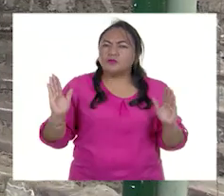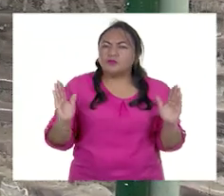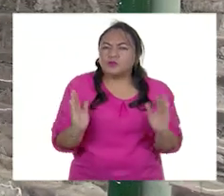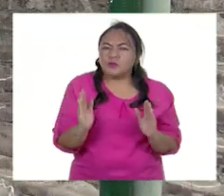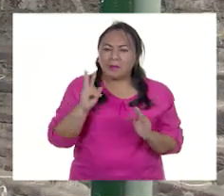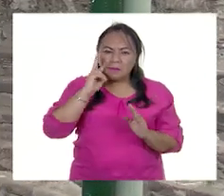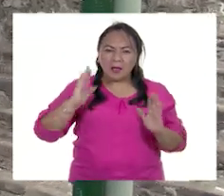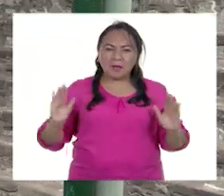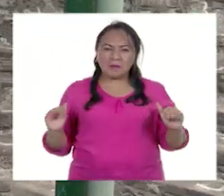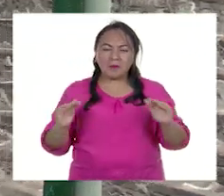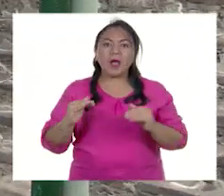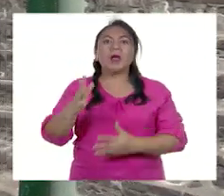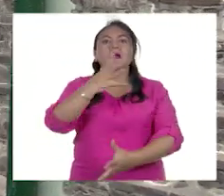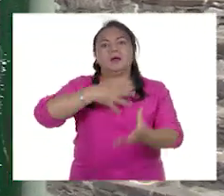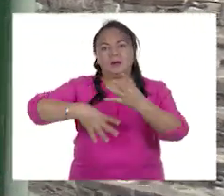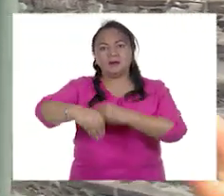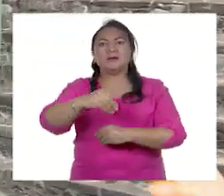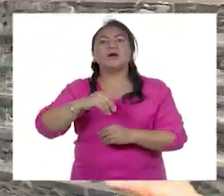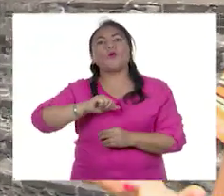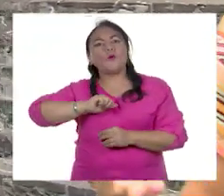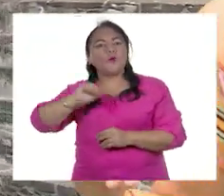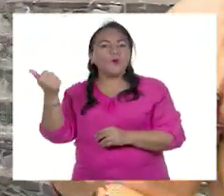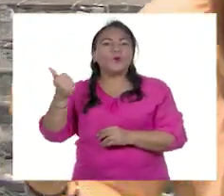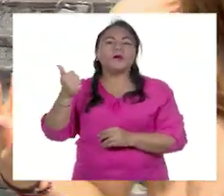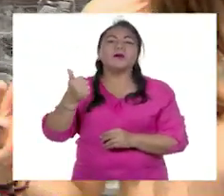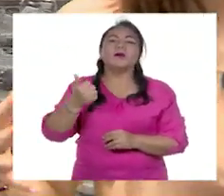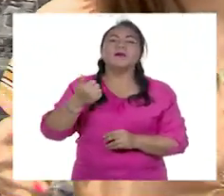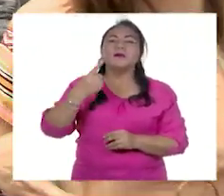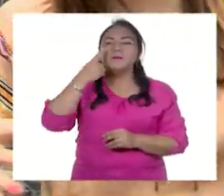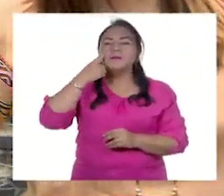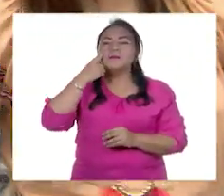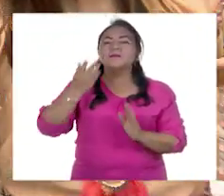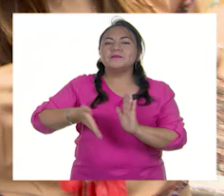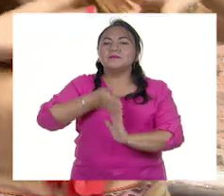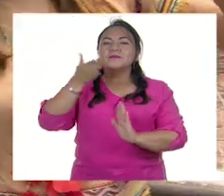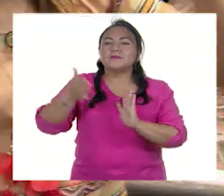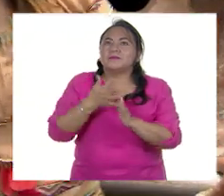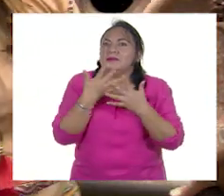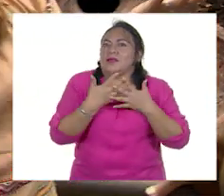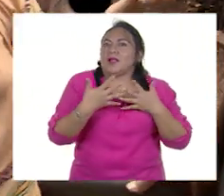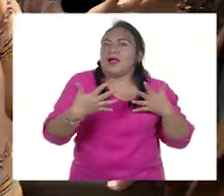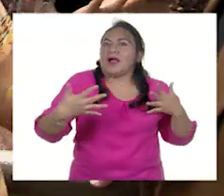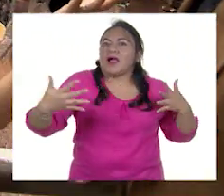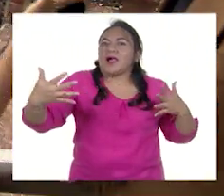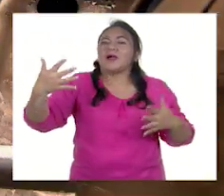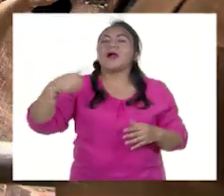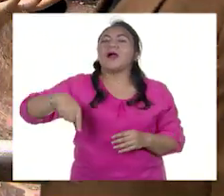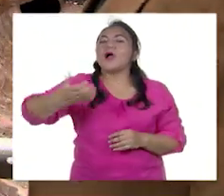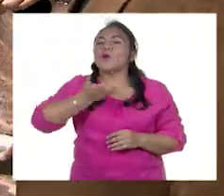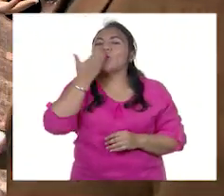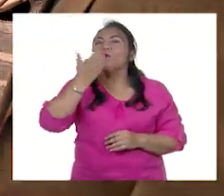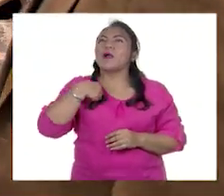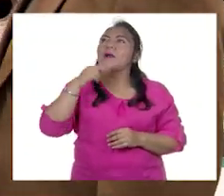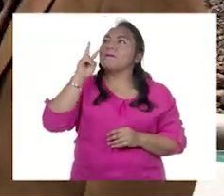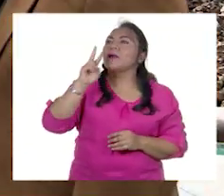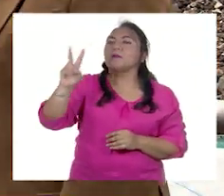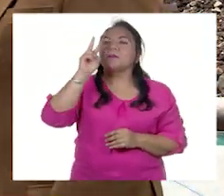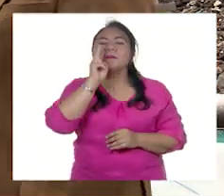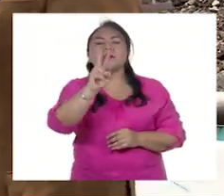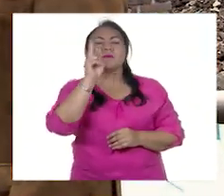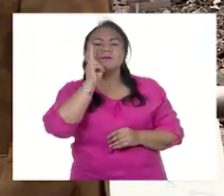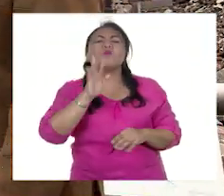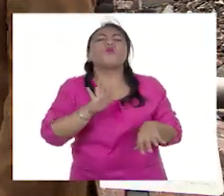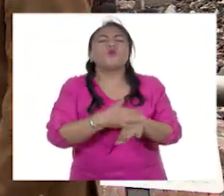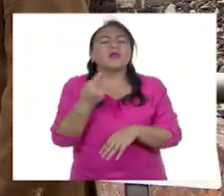las estructuras a comparación de esas edificaciones monumentales que estamos acostumbrados a ver.